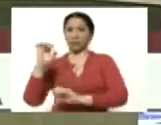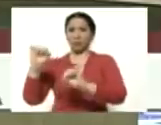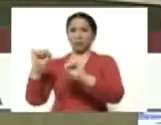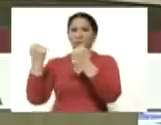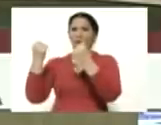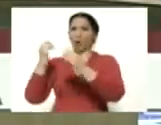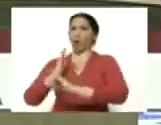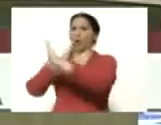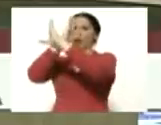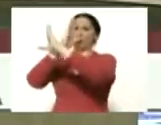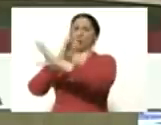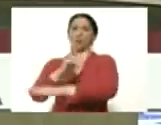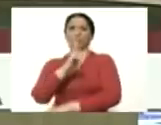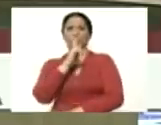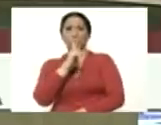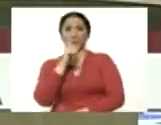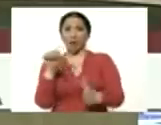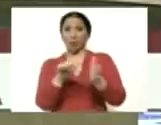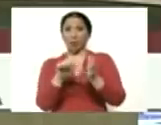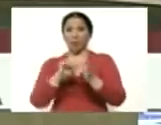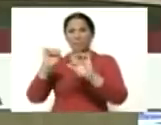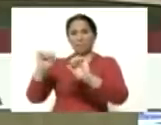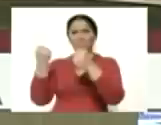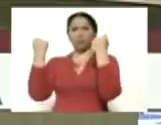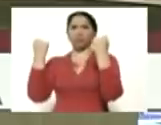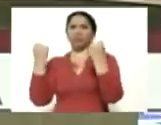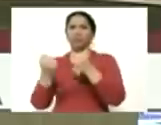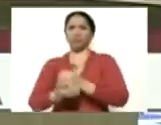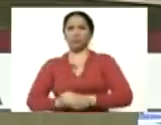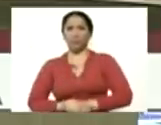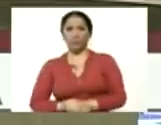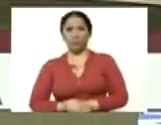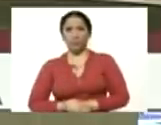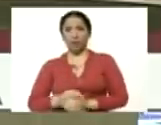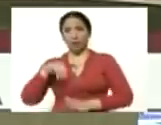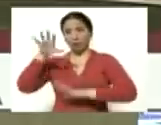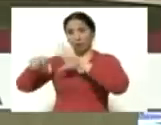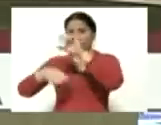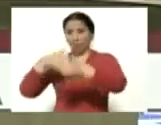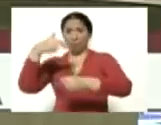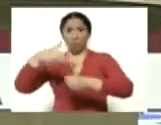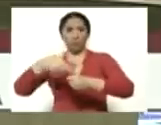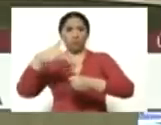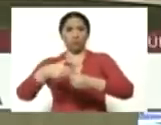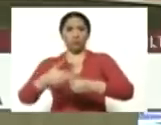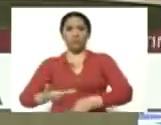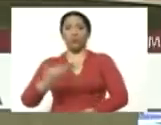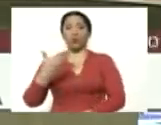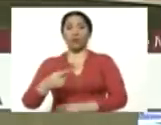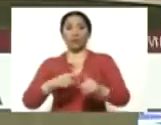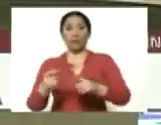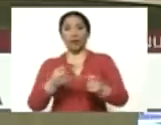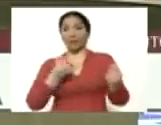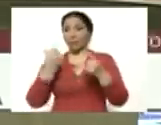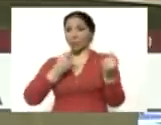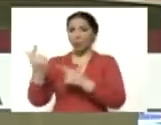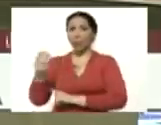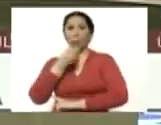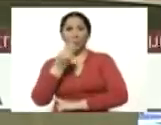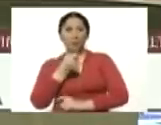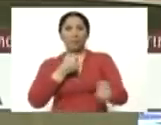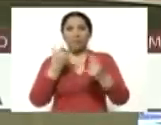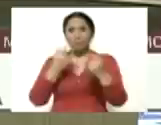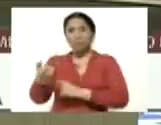feroz, donde se nos niega incluso la compra de combustible que es imprescindible para transportar alimentos, para